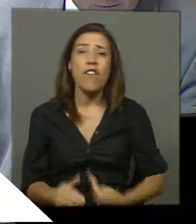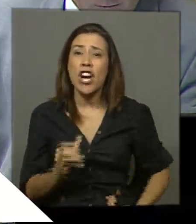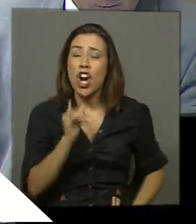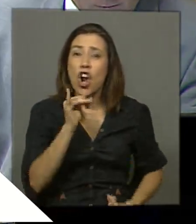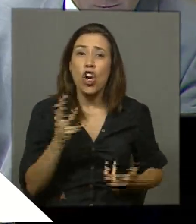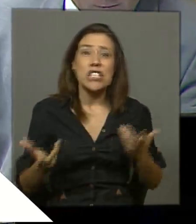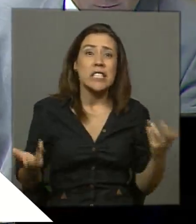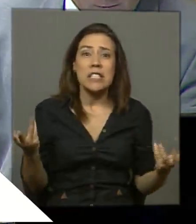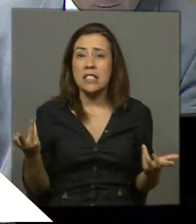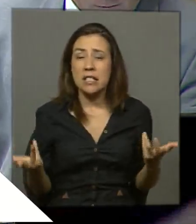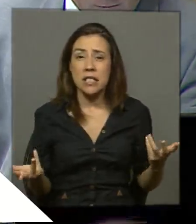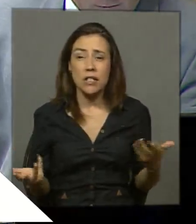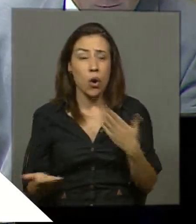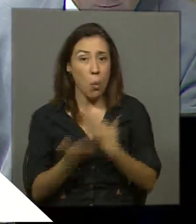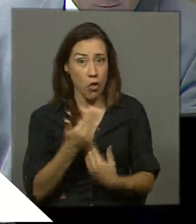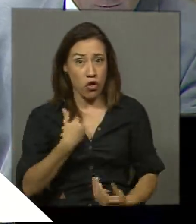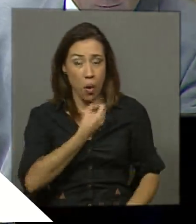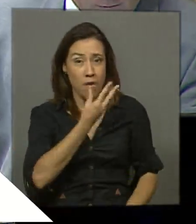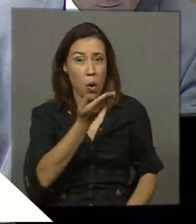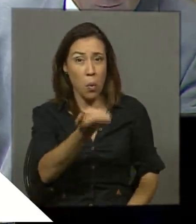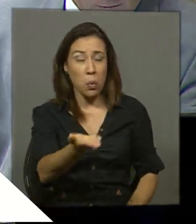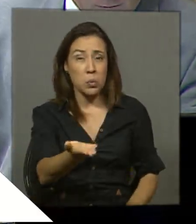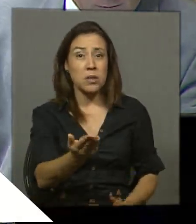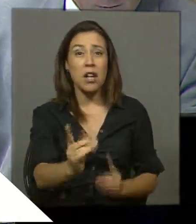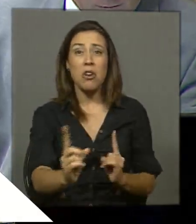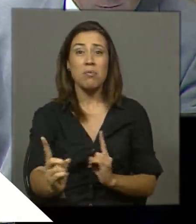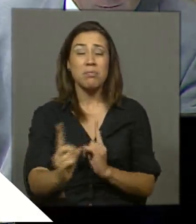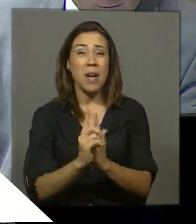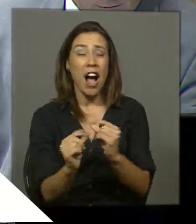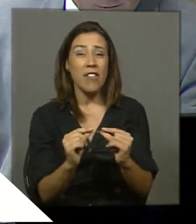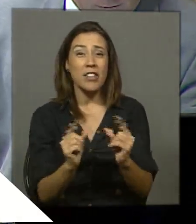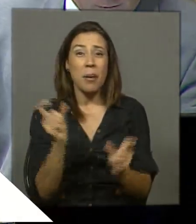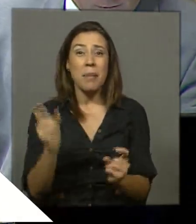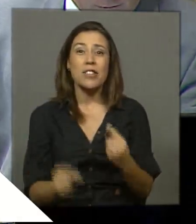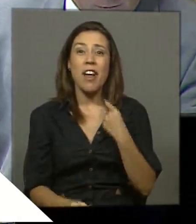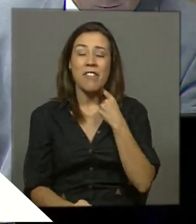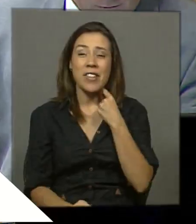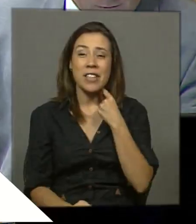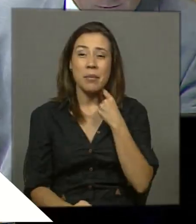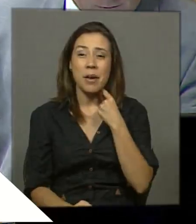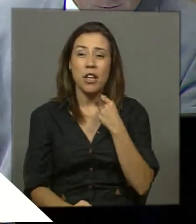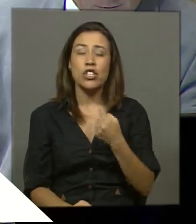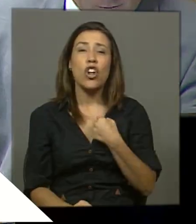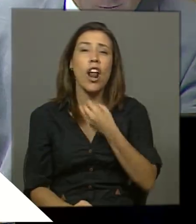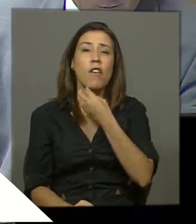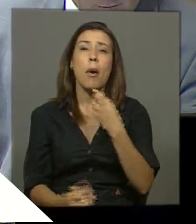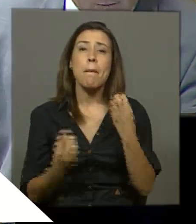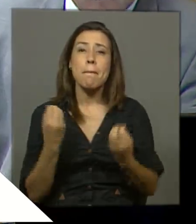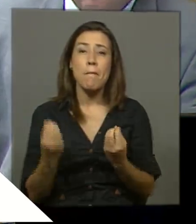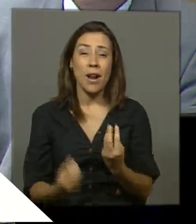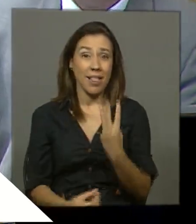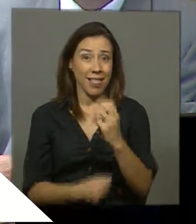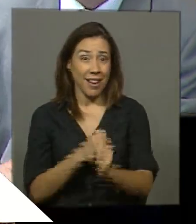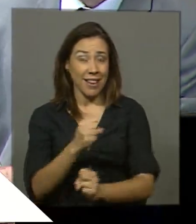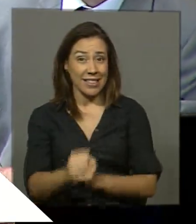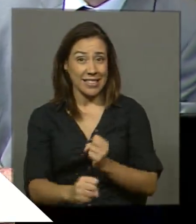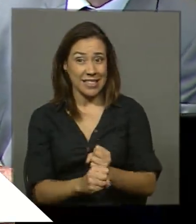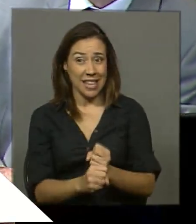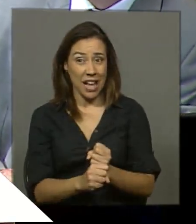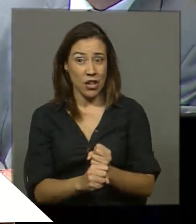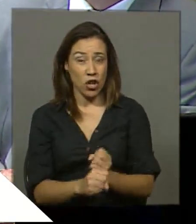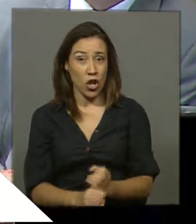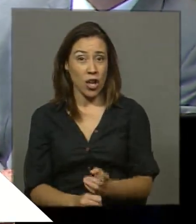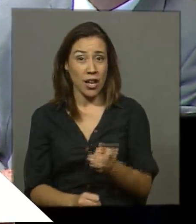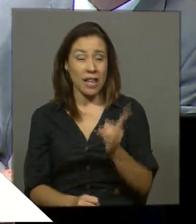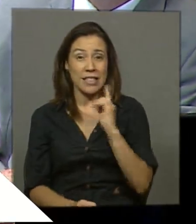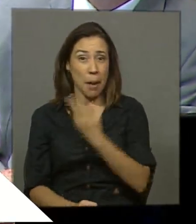gobierno cuando le digo que usted no ha recibido a las víctima ministro le digo porque ni en los 3 años de que ha